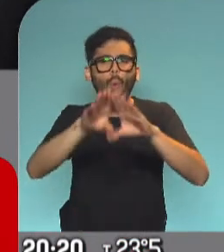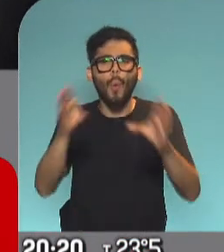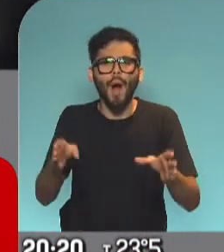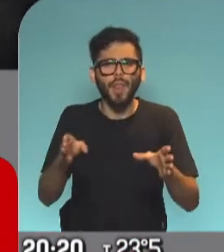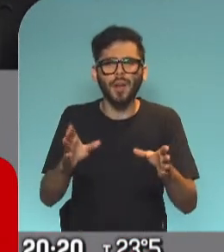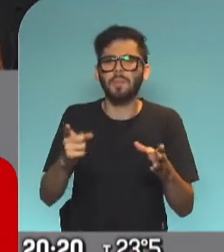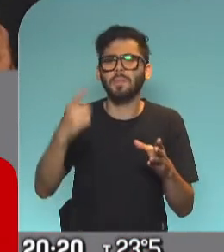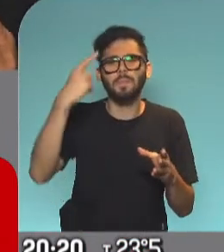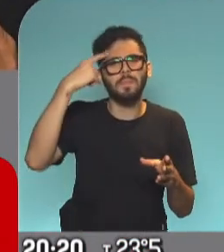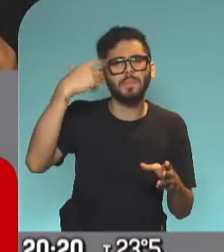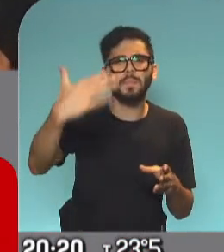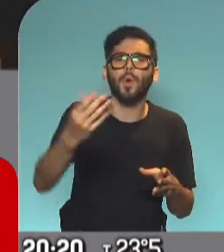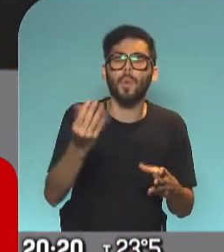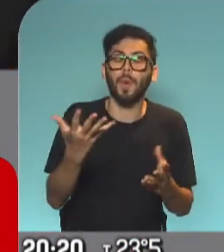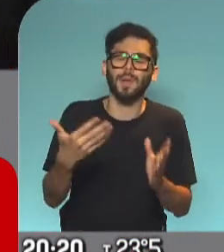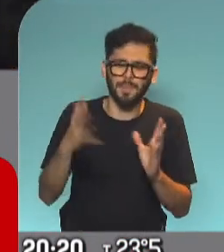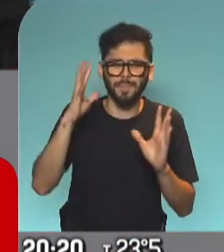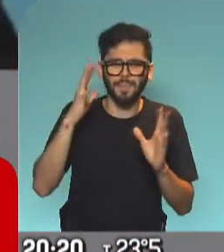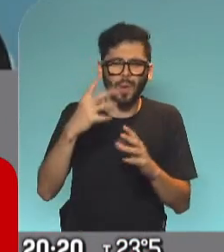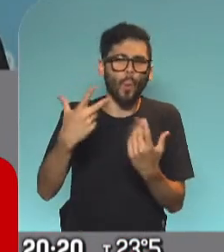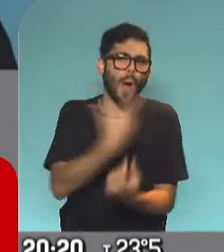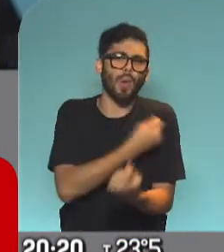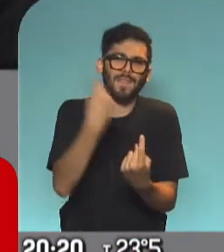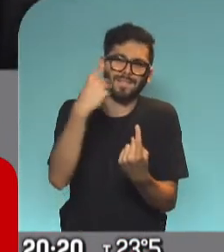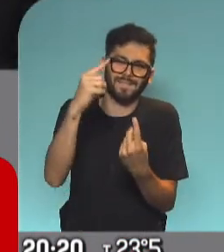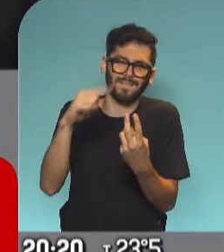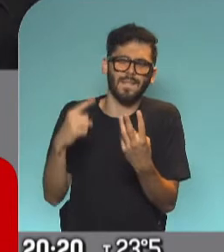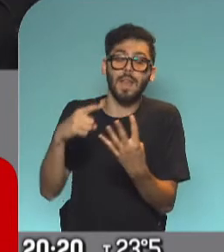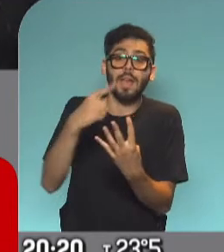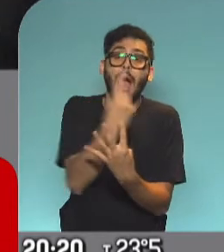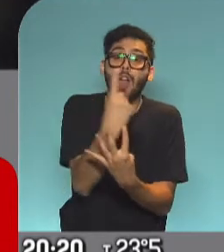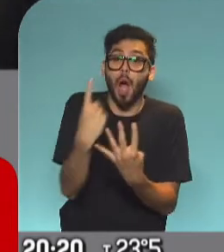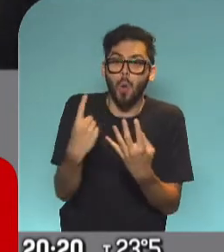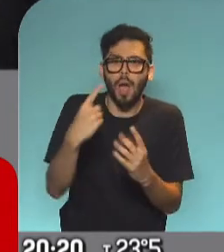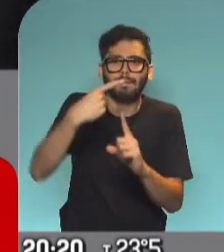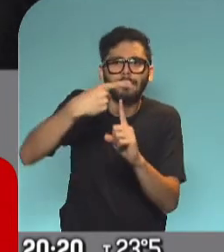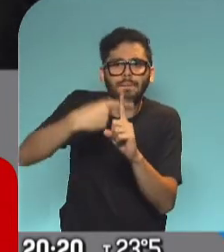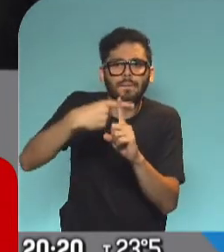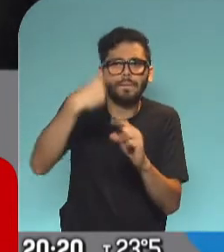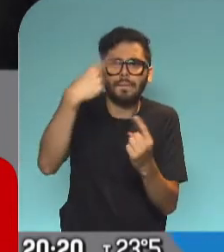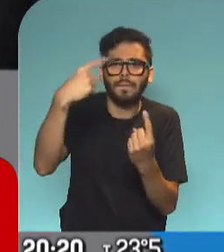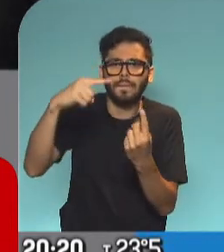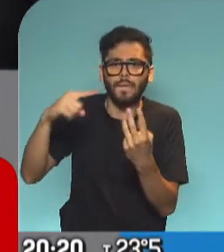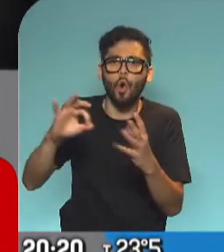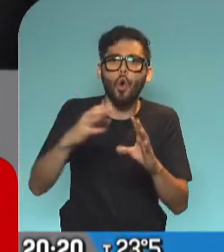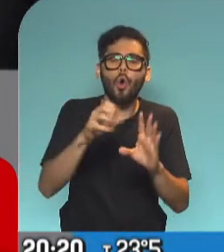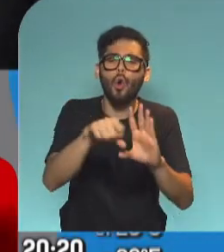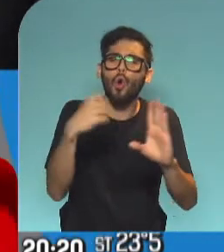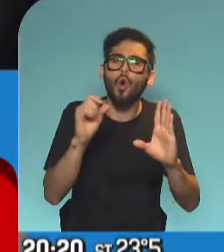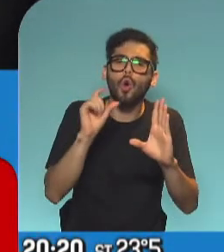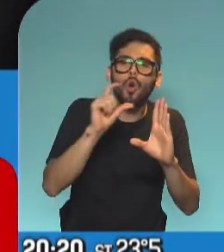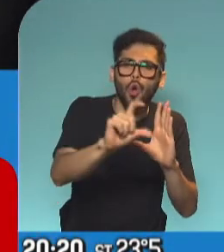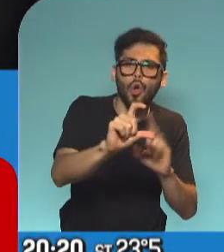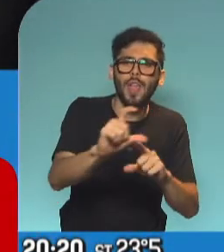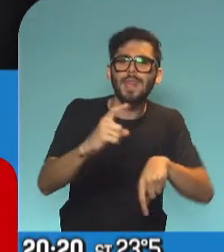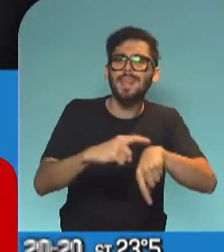acuerdo la vacuna de la cual se trate, necesitará una temperatura especial y hasta un tiempo de conserva. ¿Qué es lo que se puede